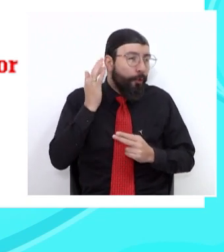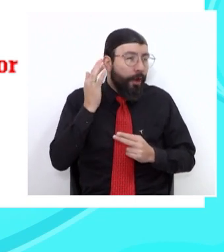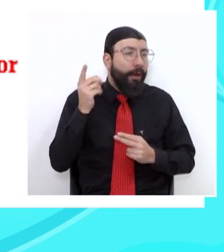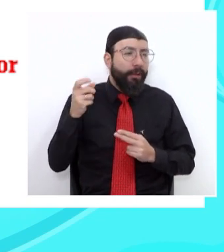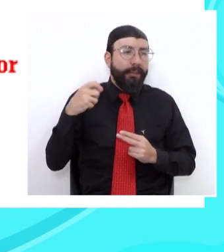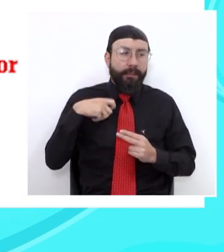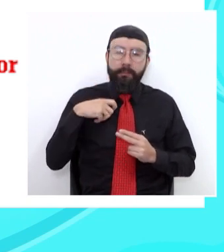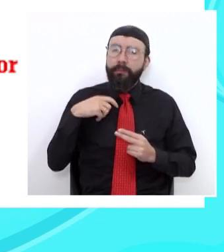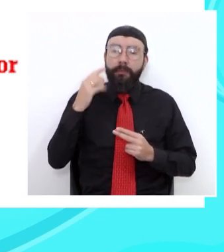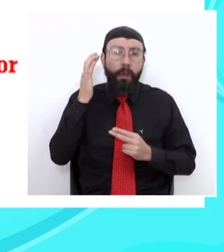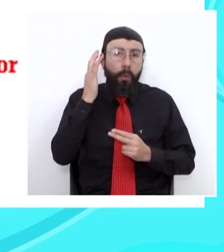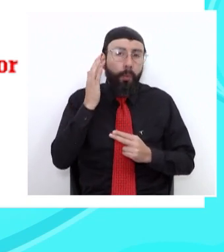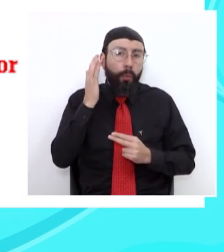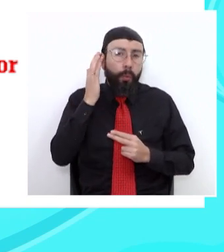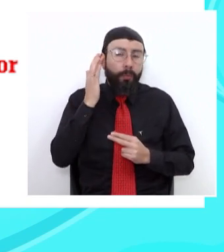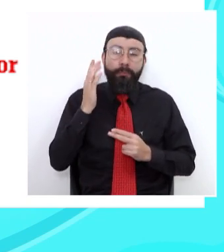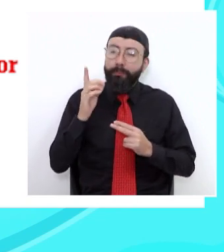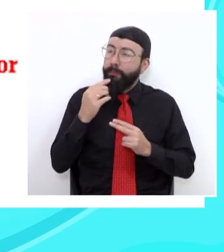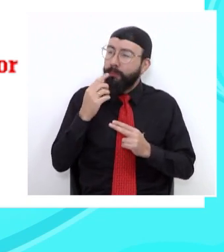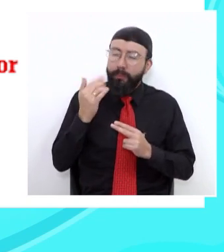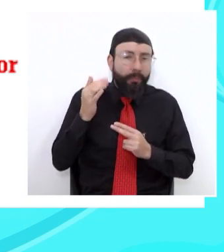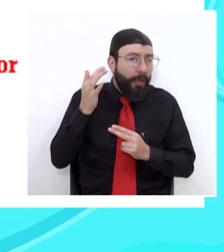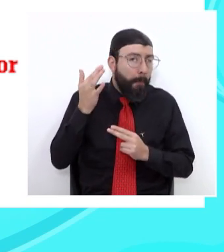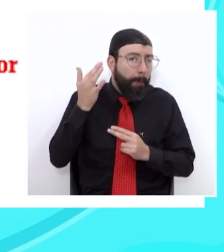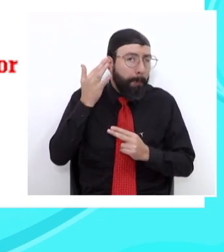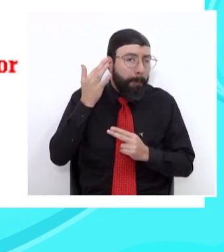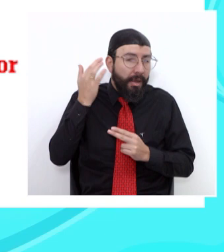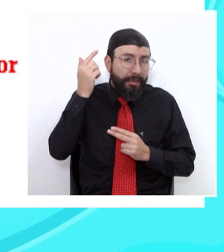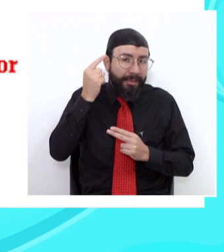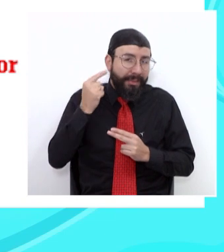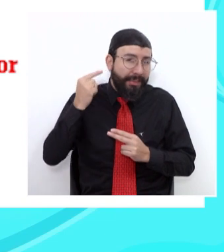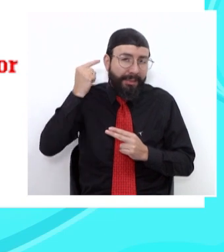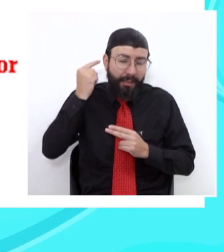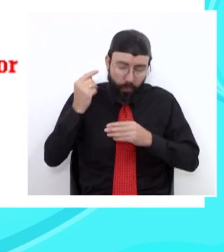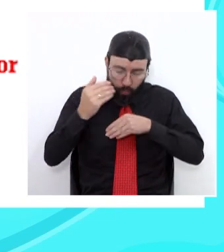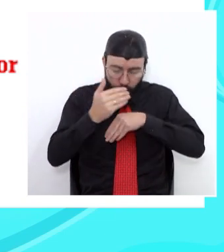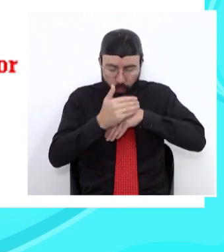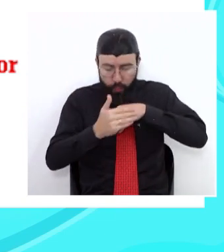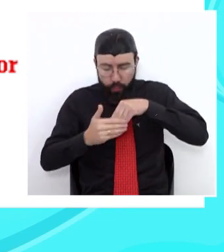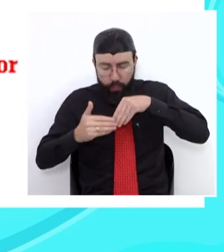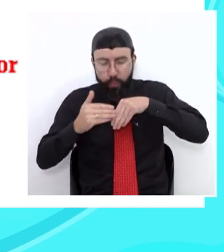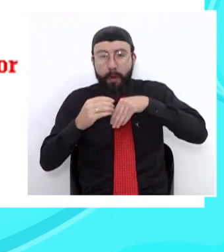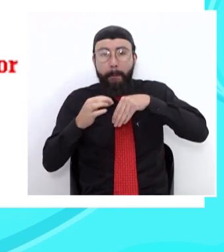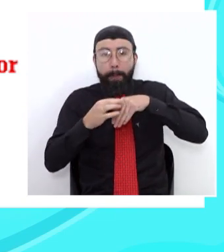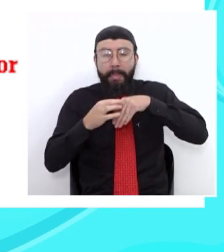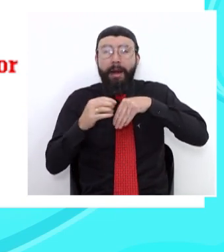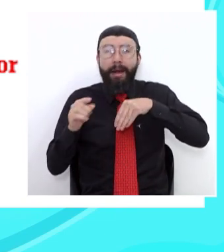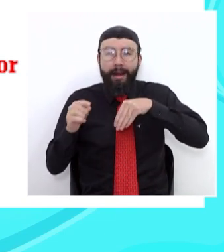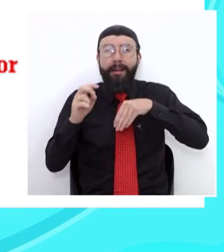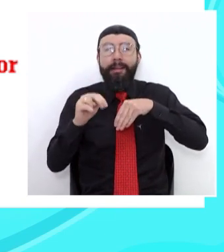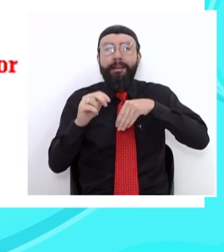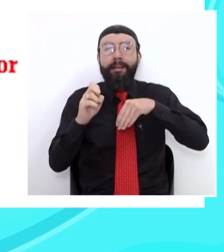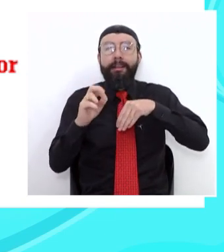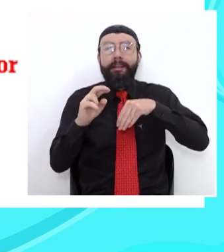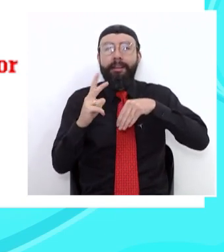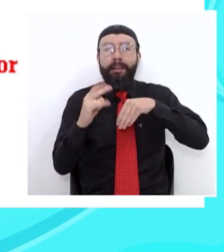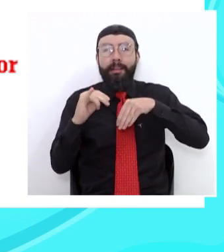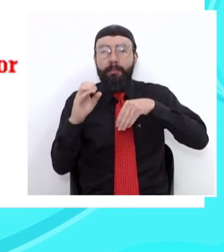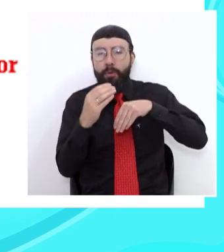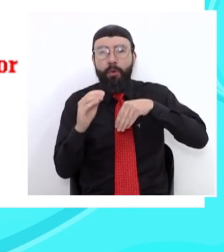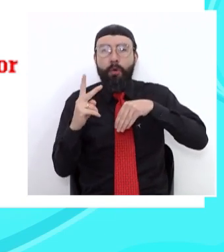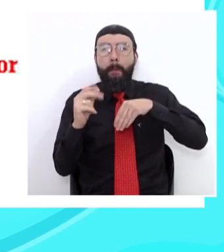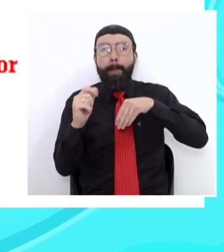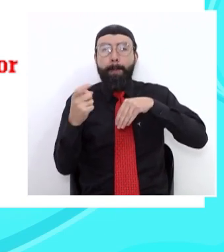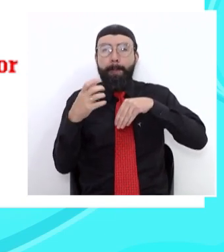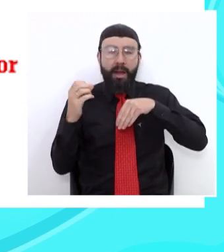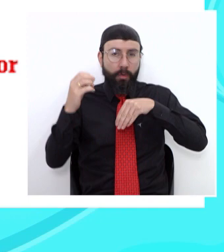parte que es en todo el centro de la oreja, que es algo muy importante, y es el nervio vago. Nosotros, y dentro